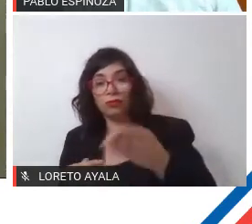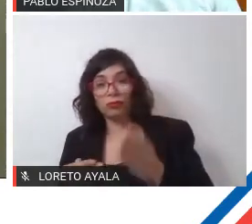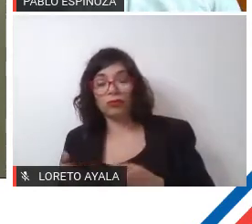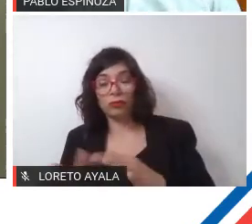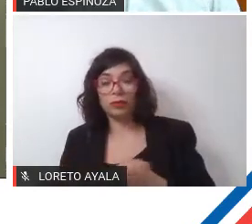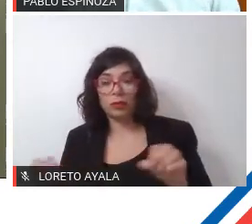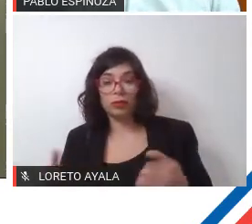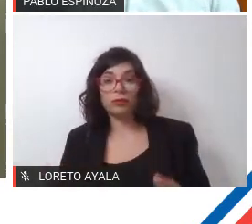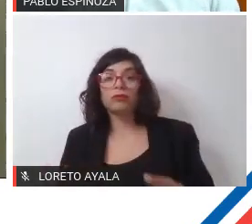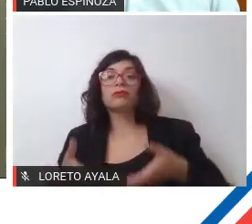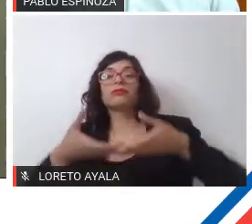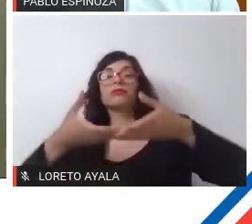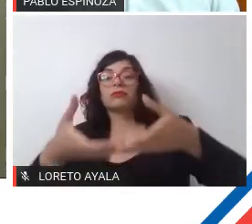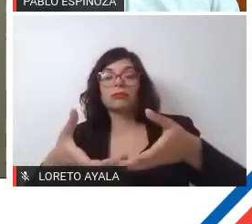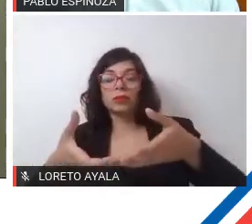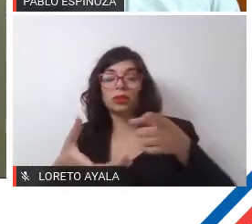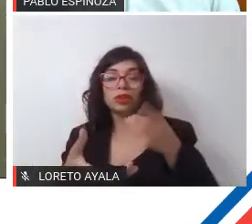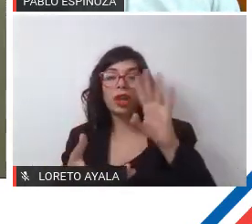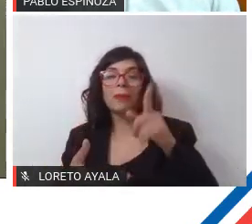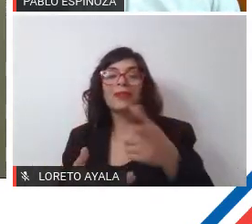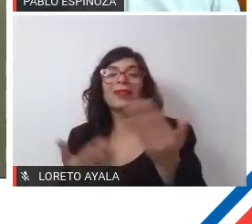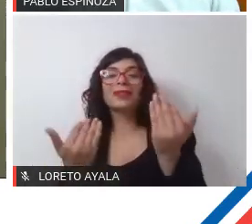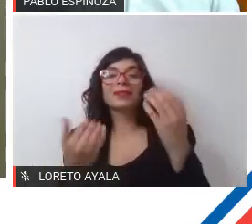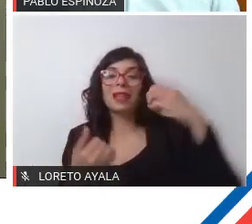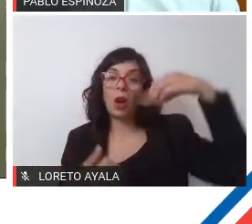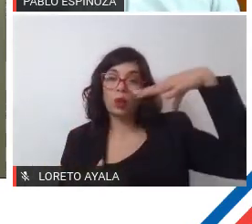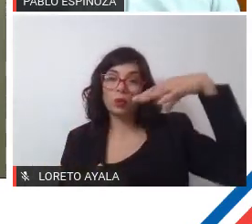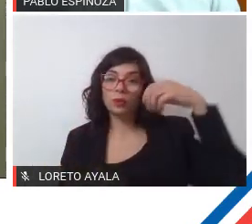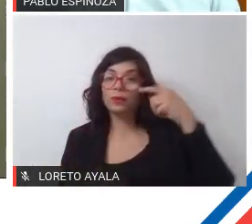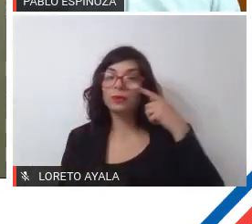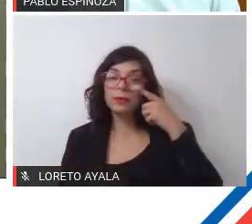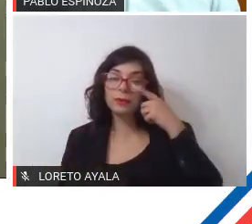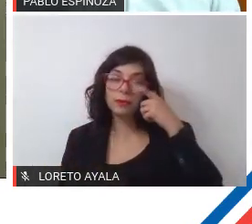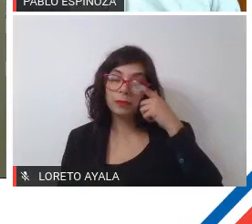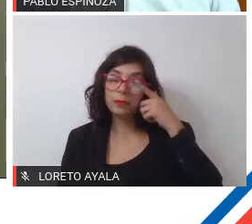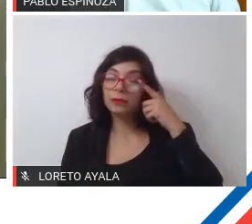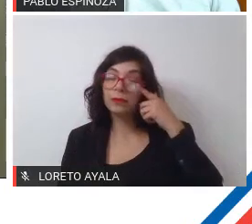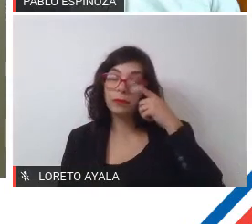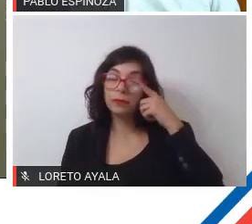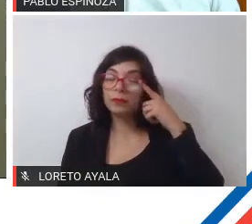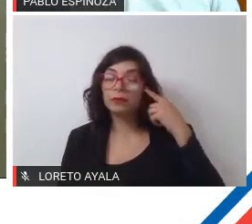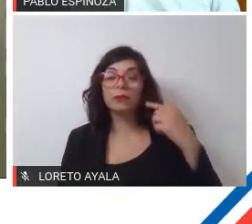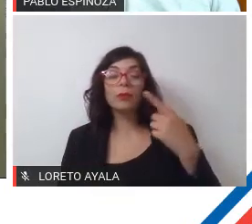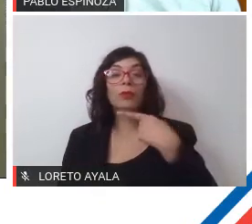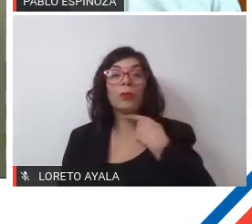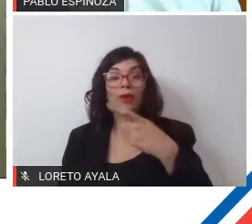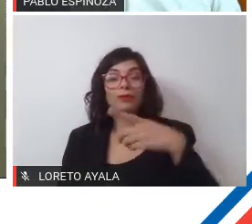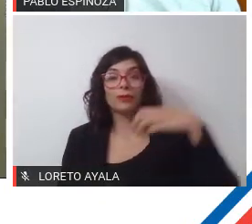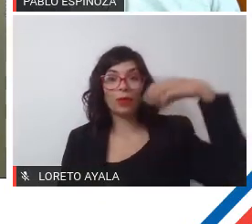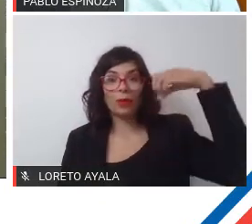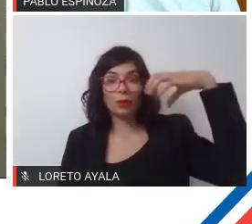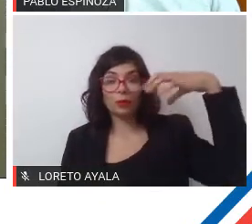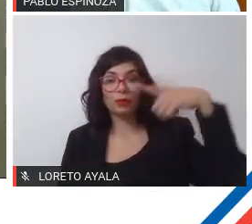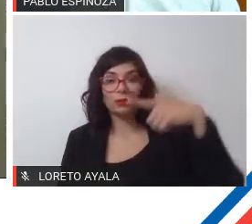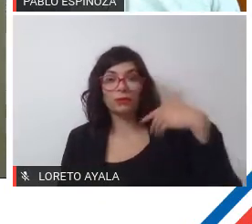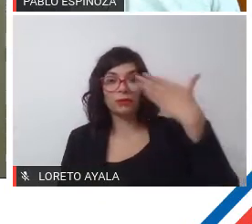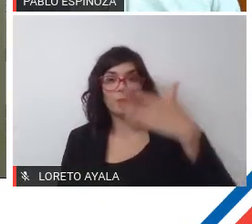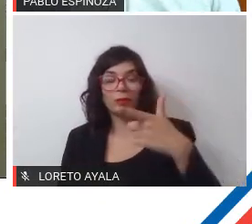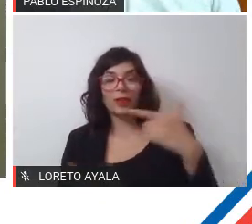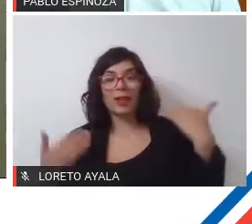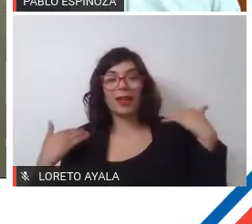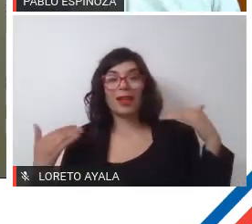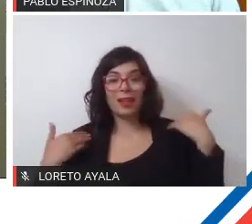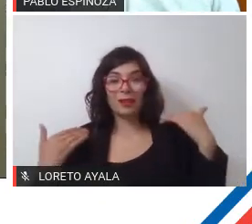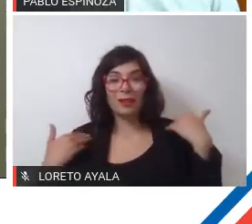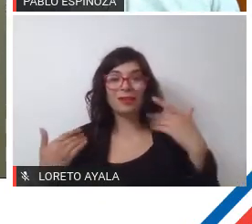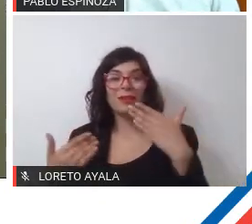alumno solo tiene que tener electricidad para poder conectarse, porque va todo, incluso la de educación física, la guía de